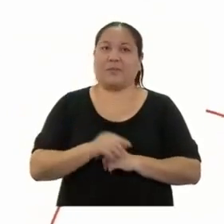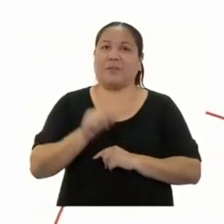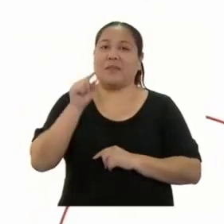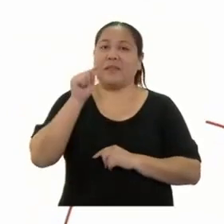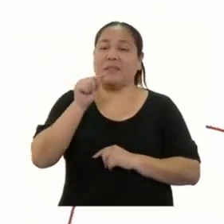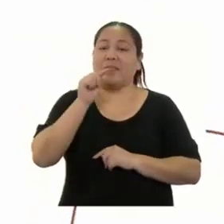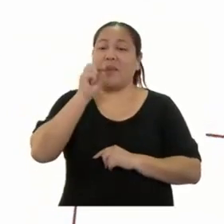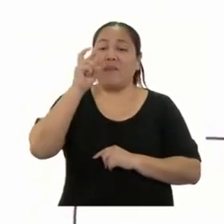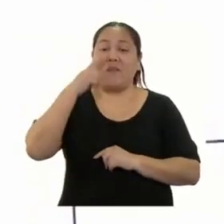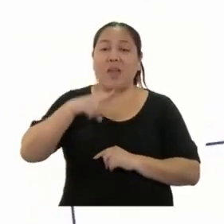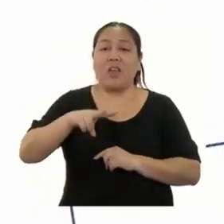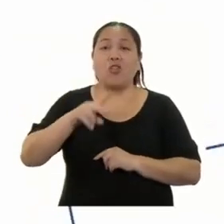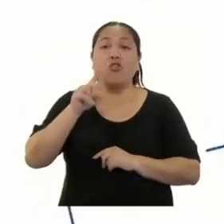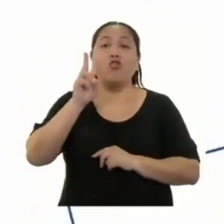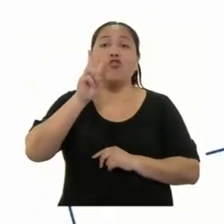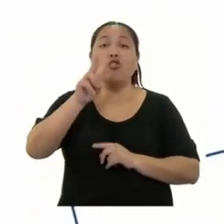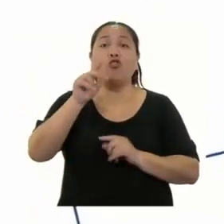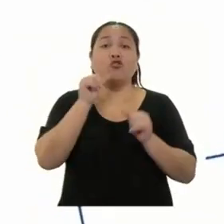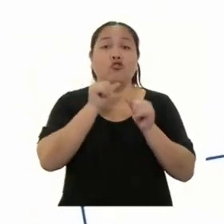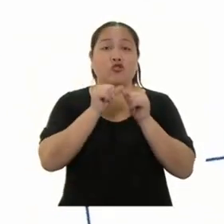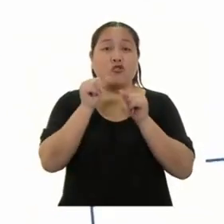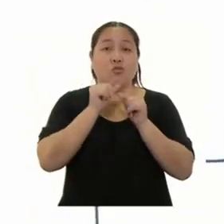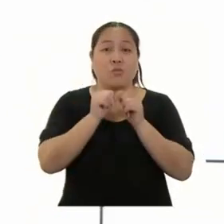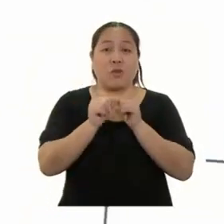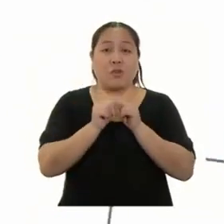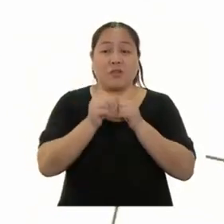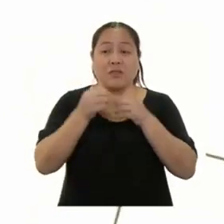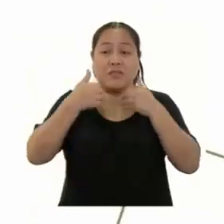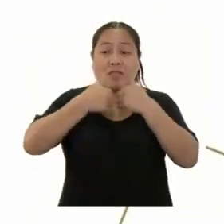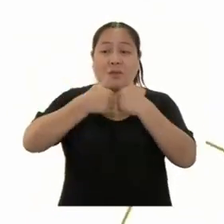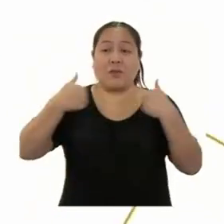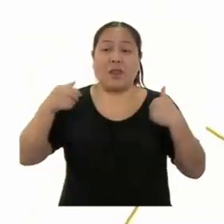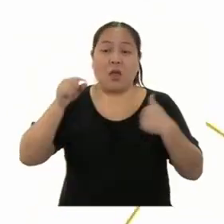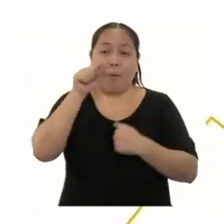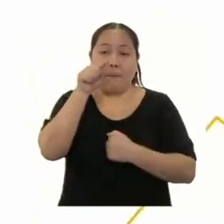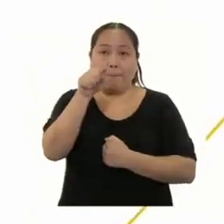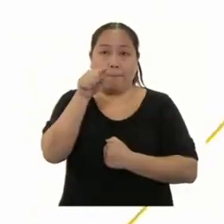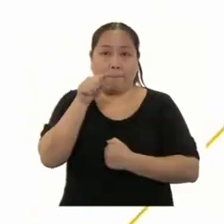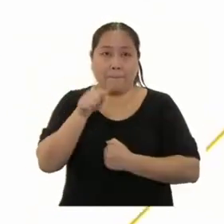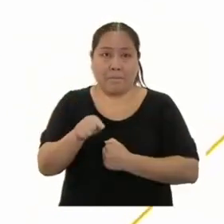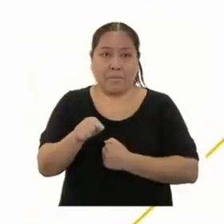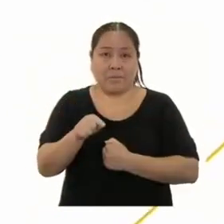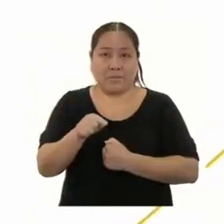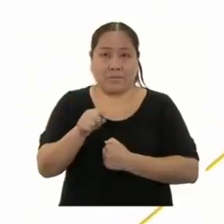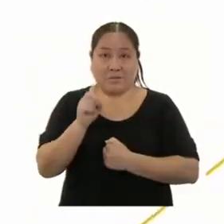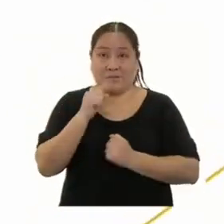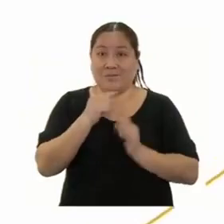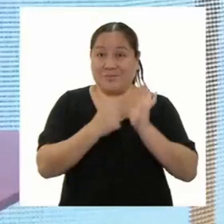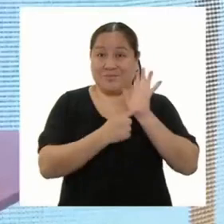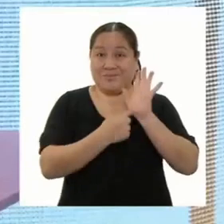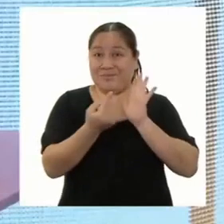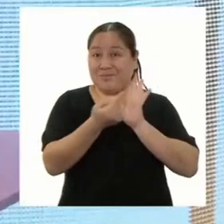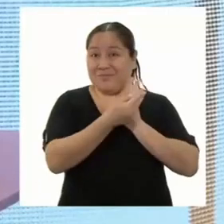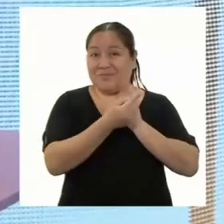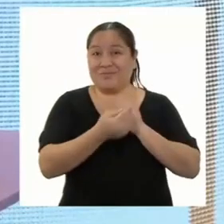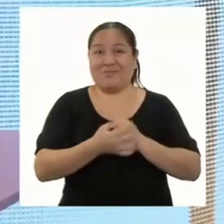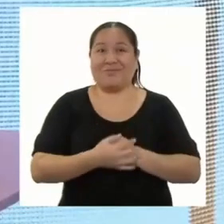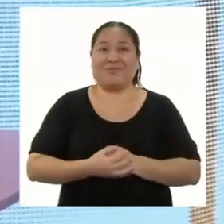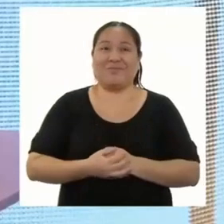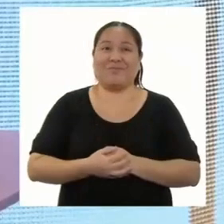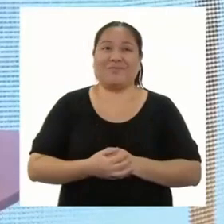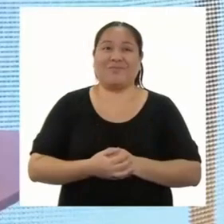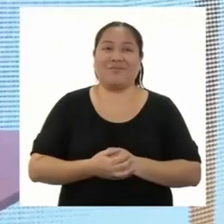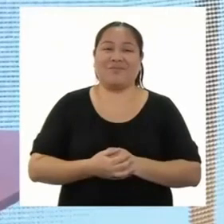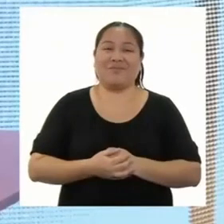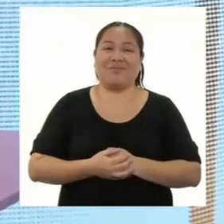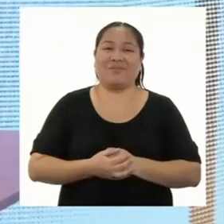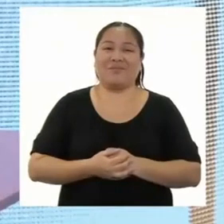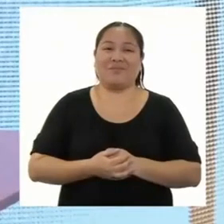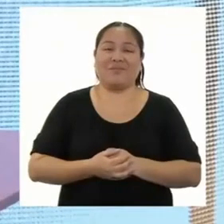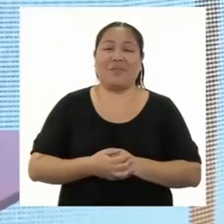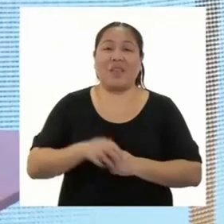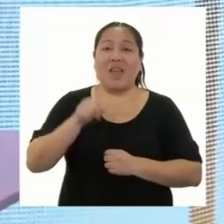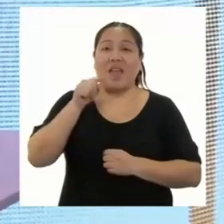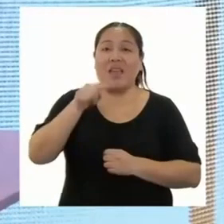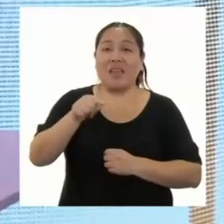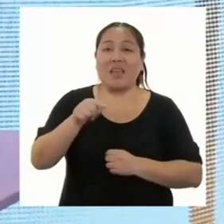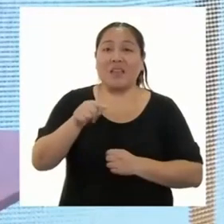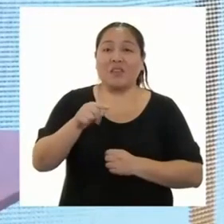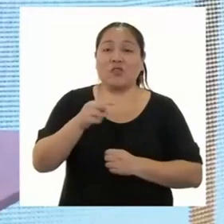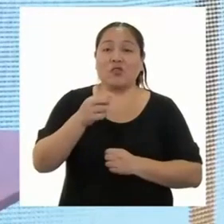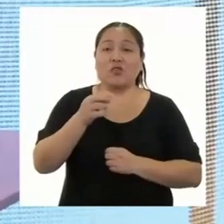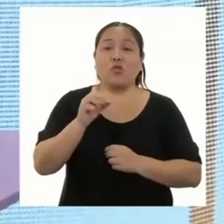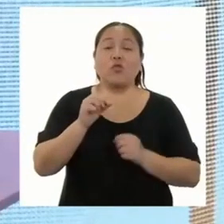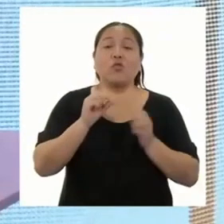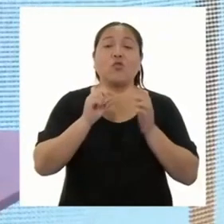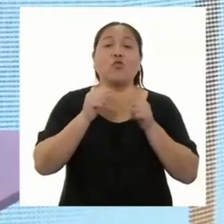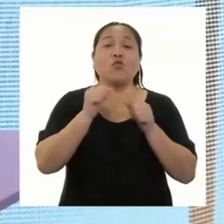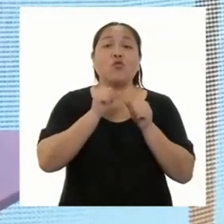2 números separados por 2 puntos, de esta manera. Hay un valor en la realidad